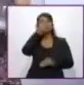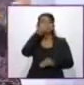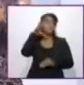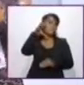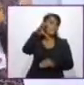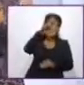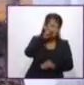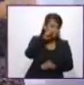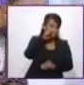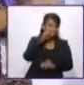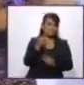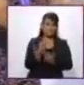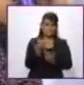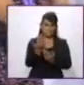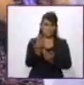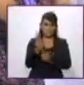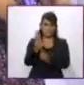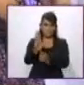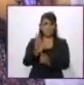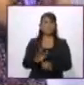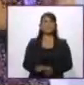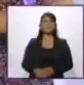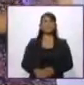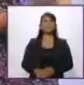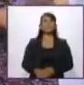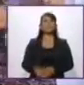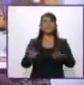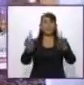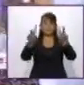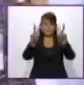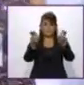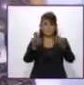su tema y lo mostrará a la cámara.